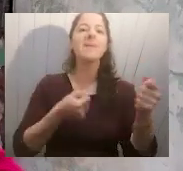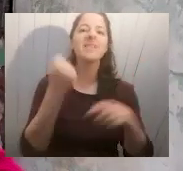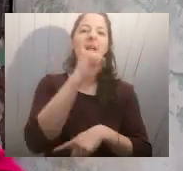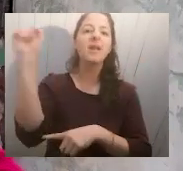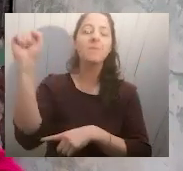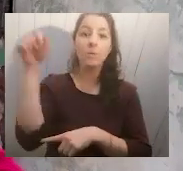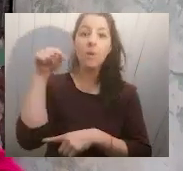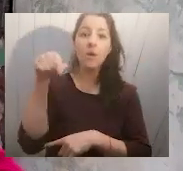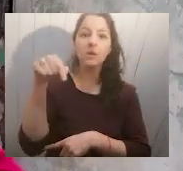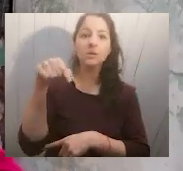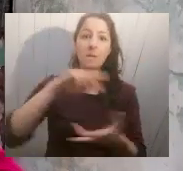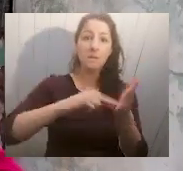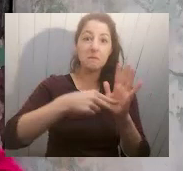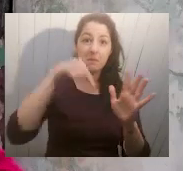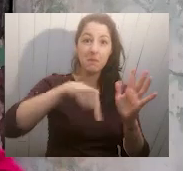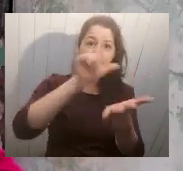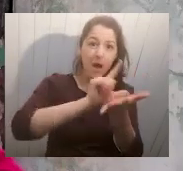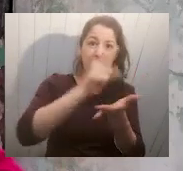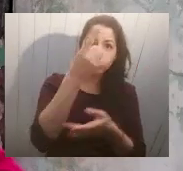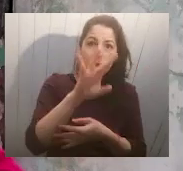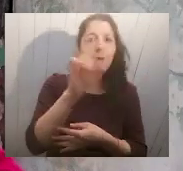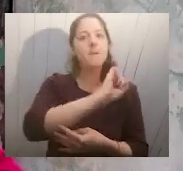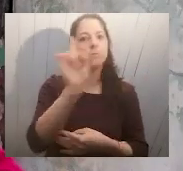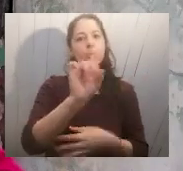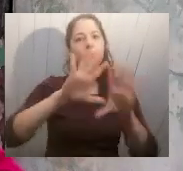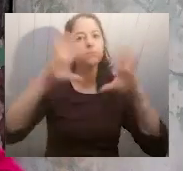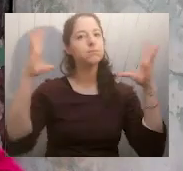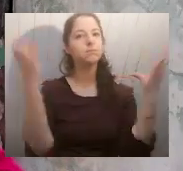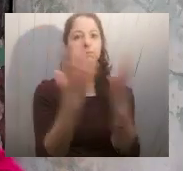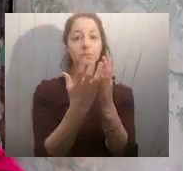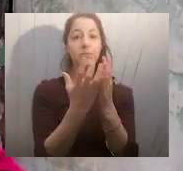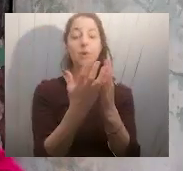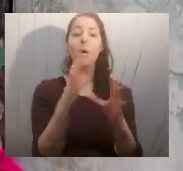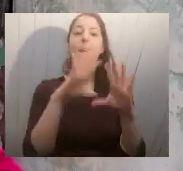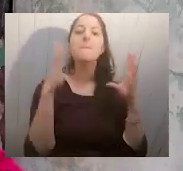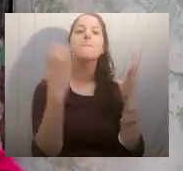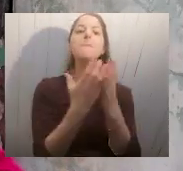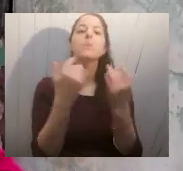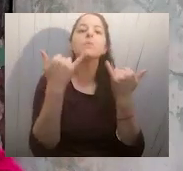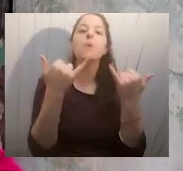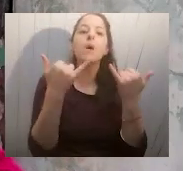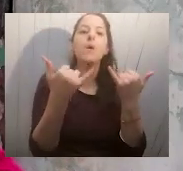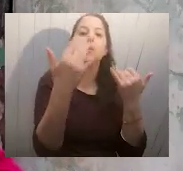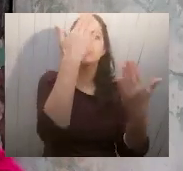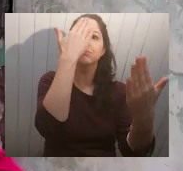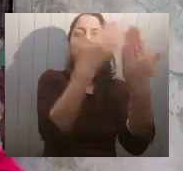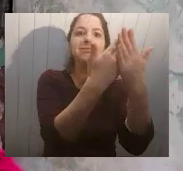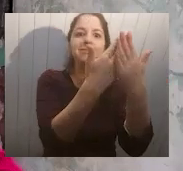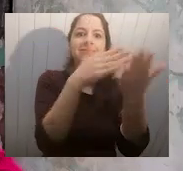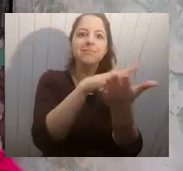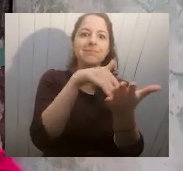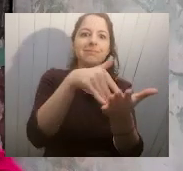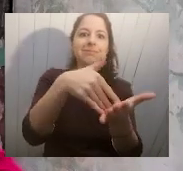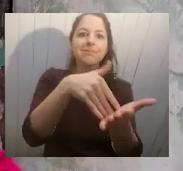capitalismo. Esta no es una crisis local o muchas crisis locales. Esta es una crisis global que coloca al mundo, lo hemos dicho, ante